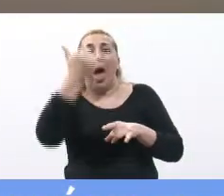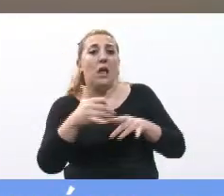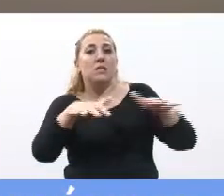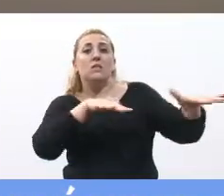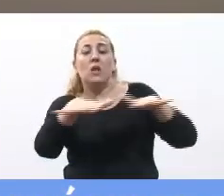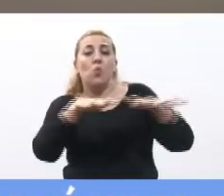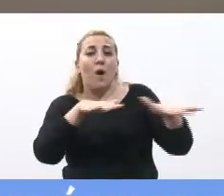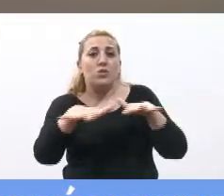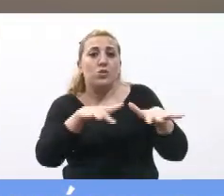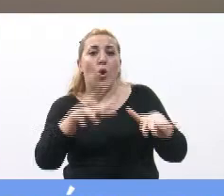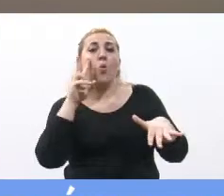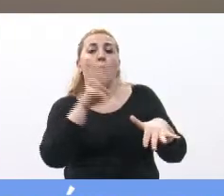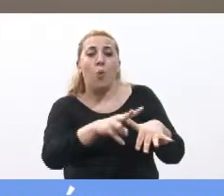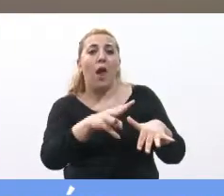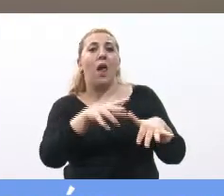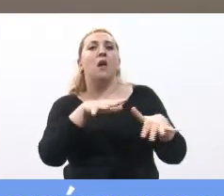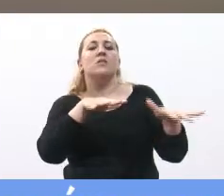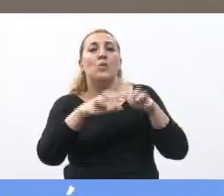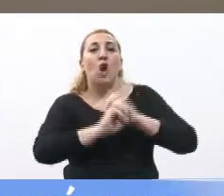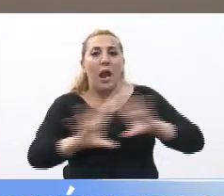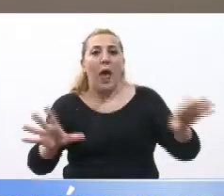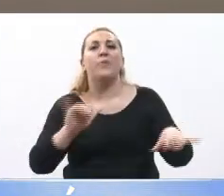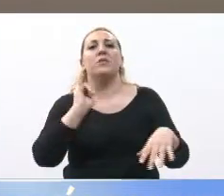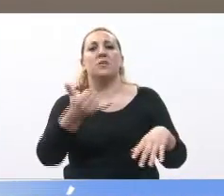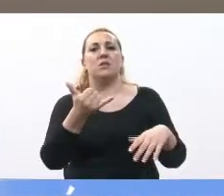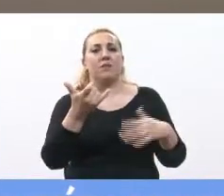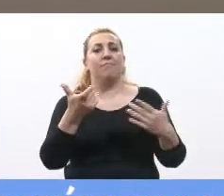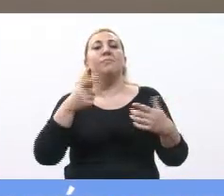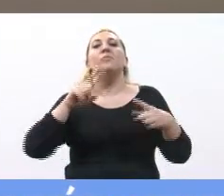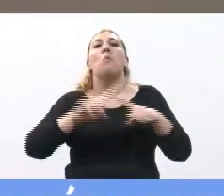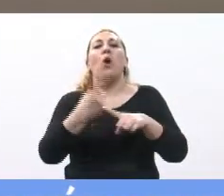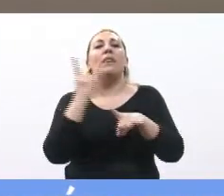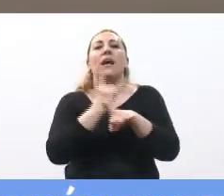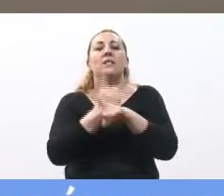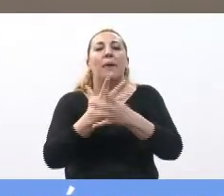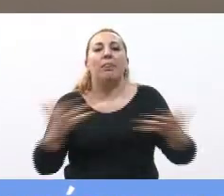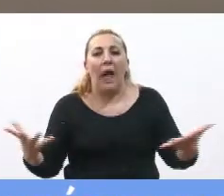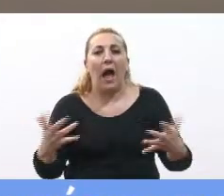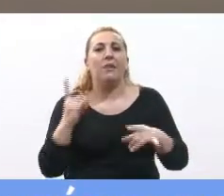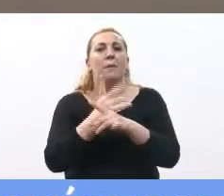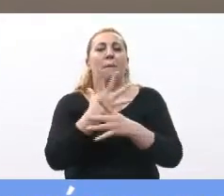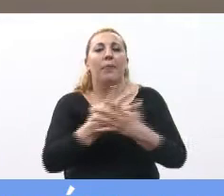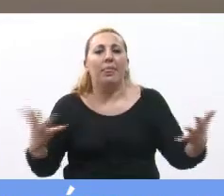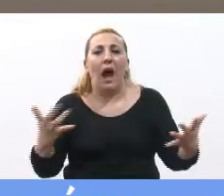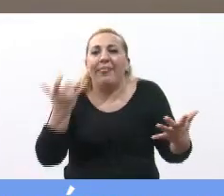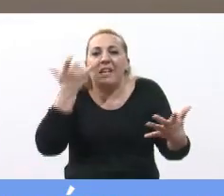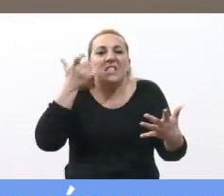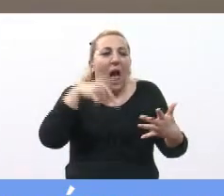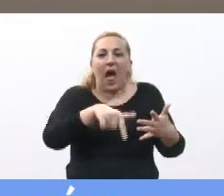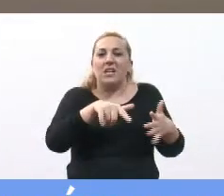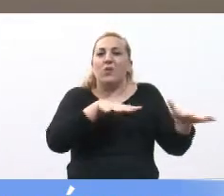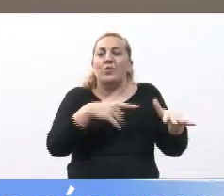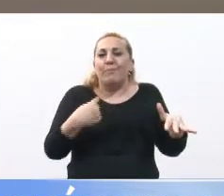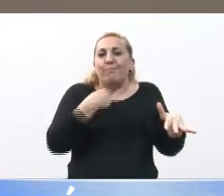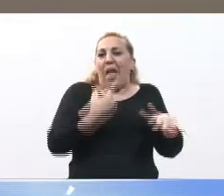que son de enorme gravedad. Y la política actúa tarde, actúa cuando estos hechos ya se han producido, como